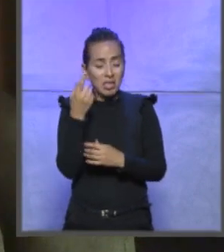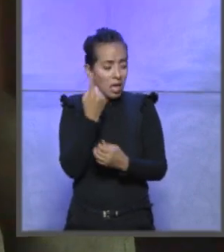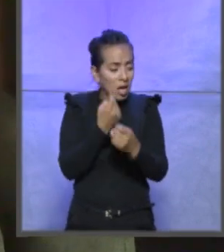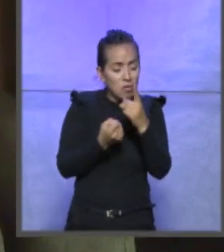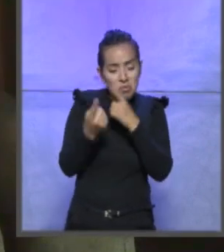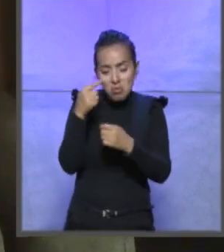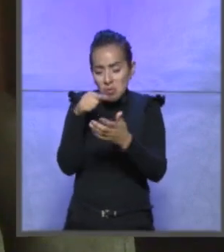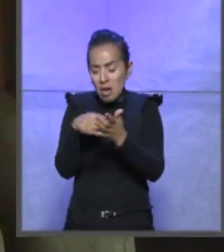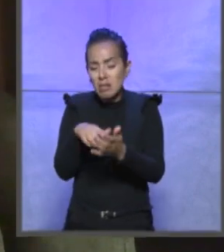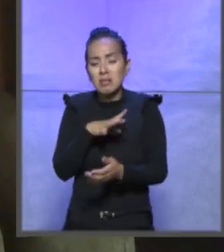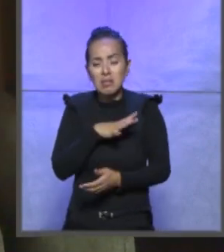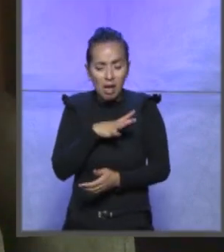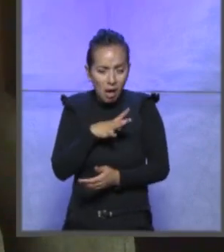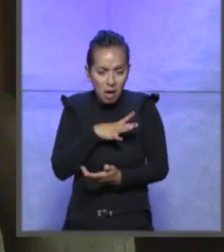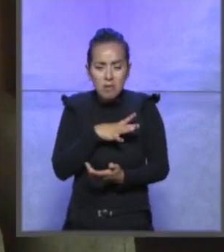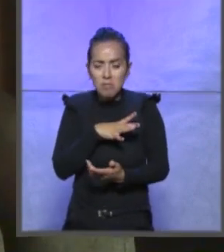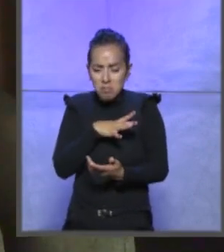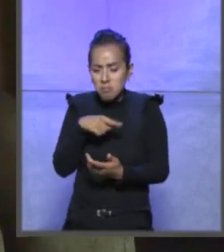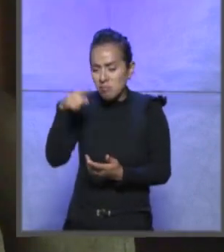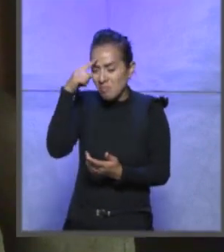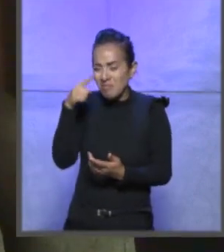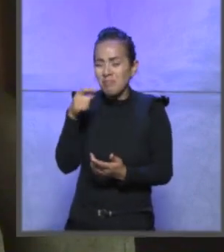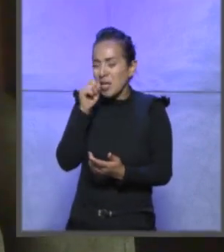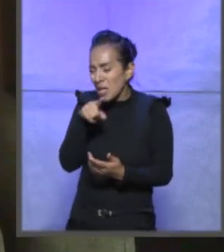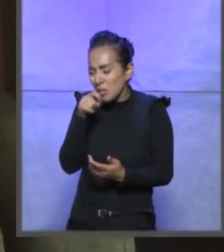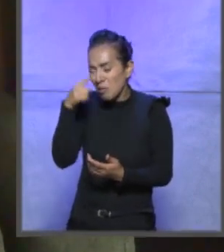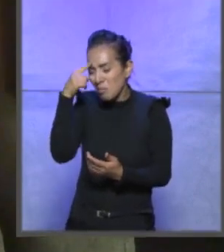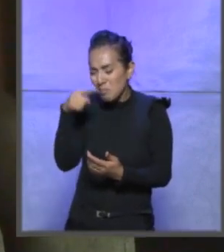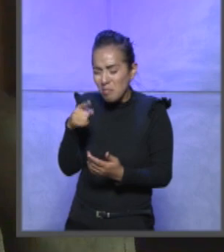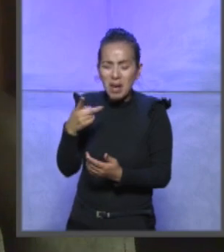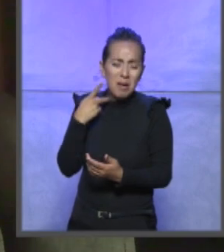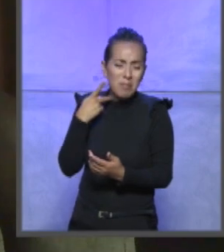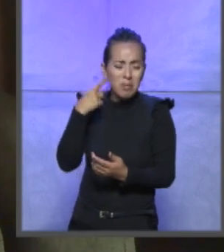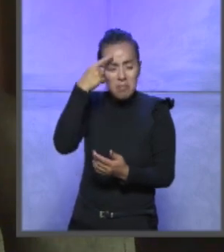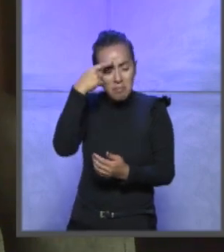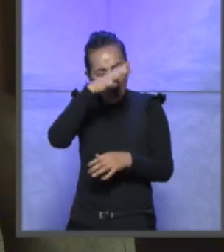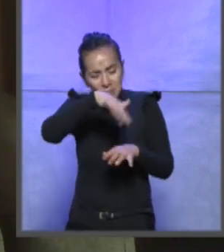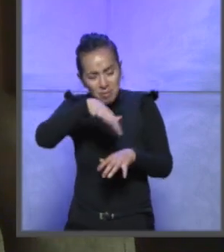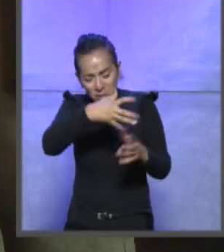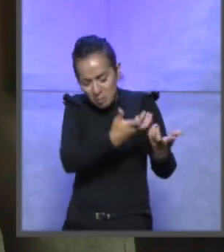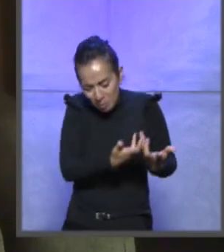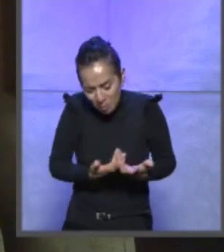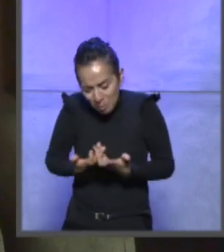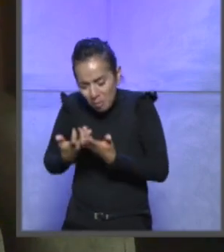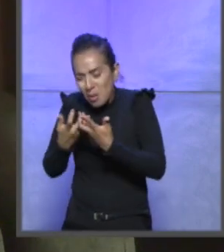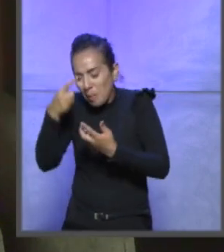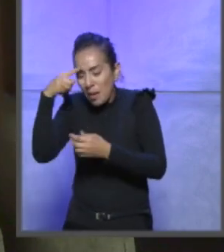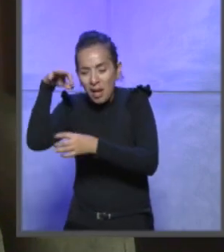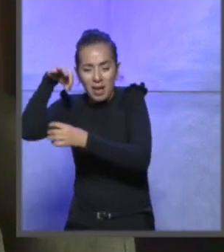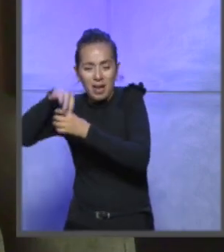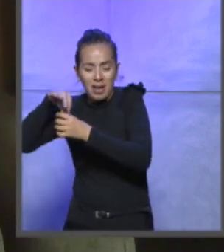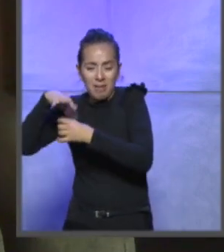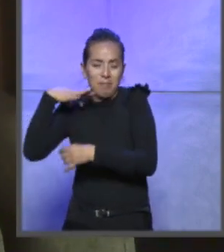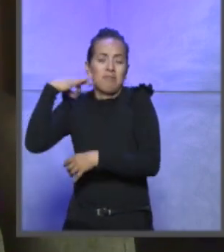pocos espacios que tenemos, pues muchas veces son para politizarnos, para acarrearnos, para ser una masa